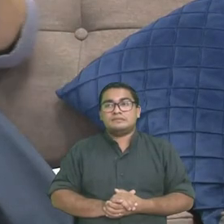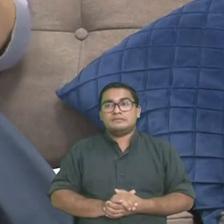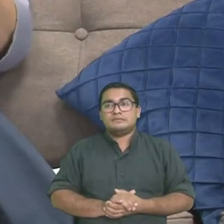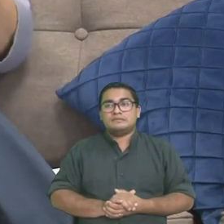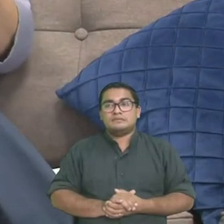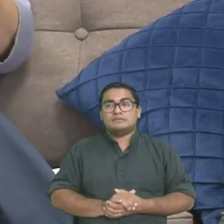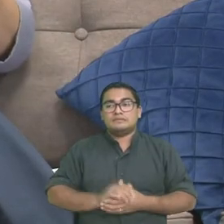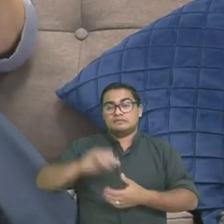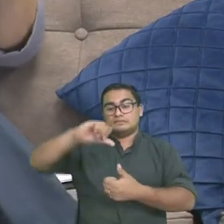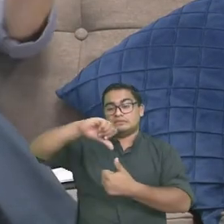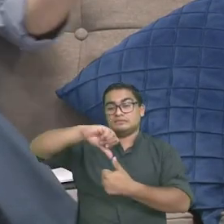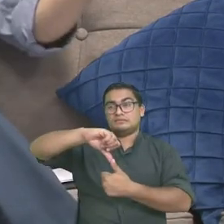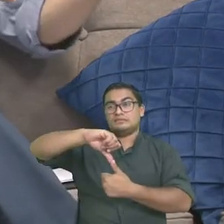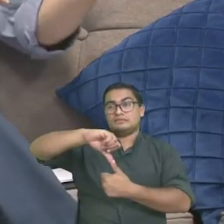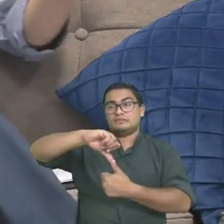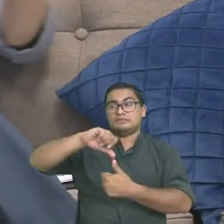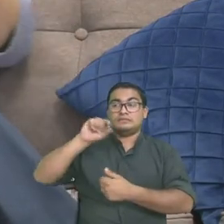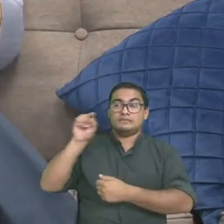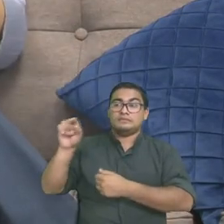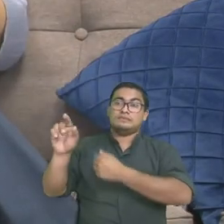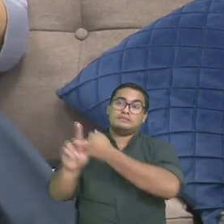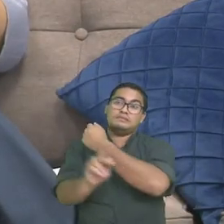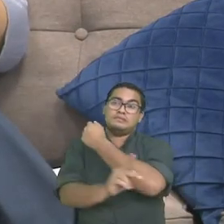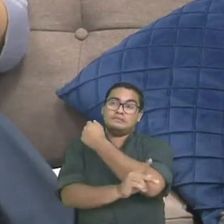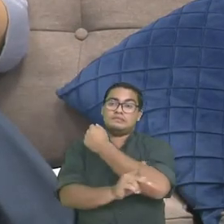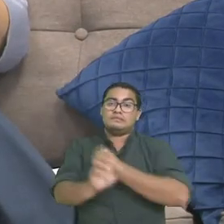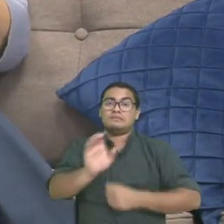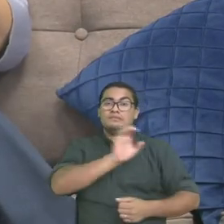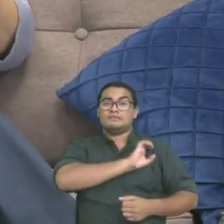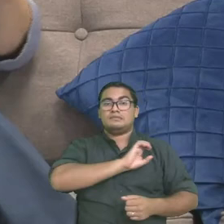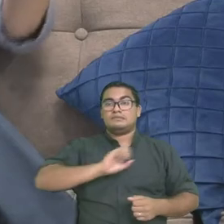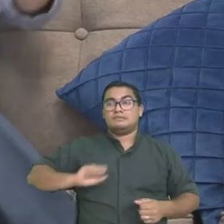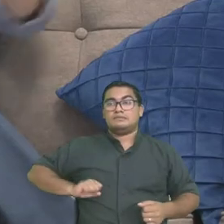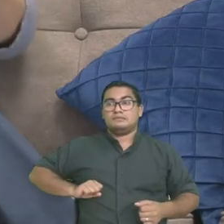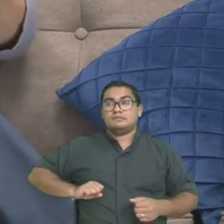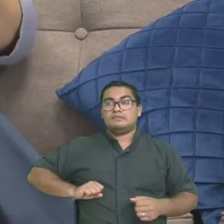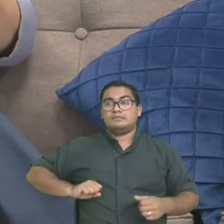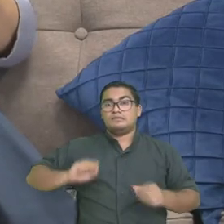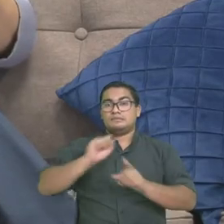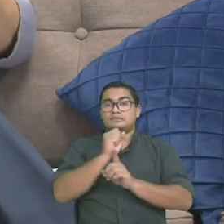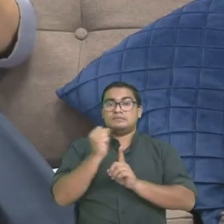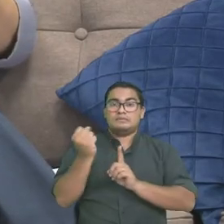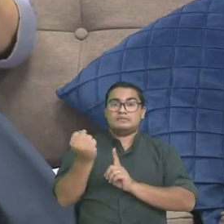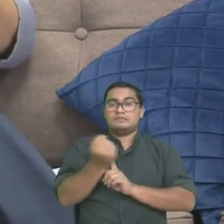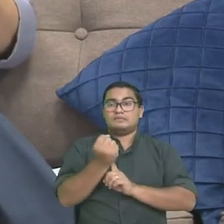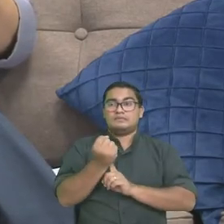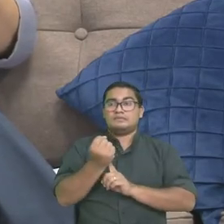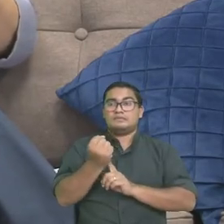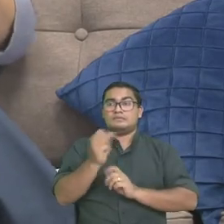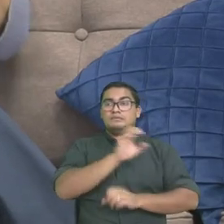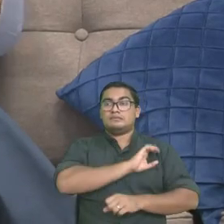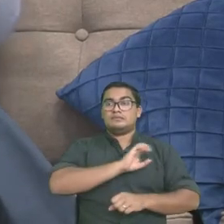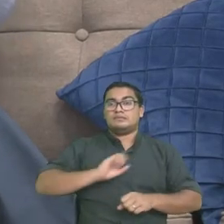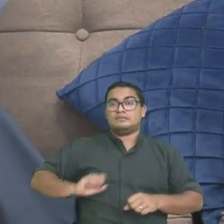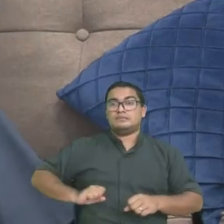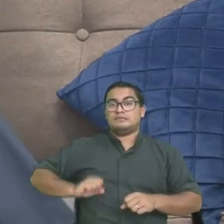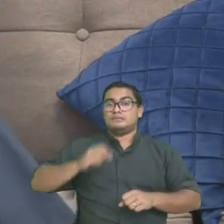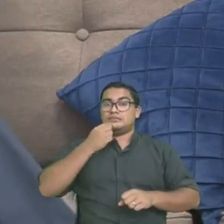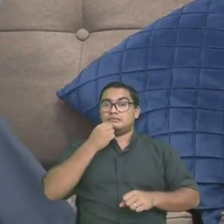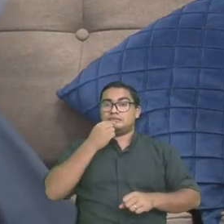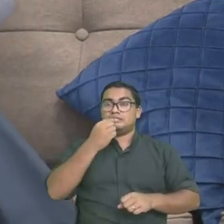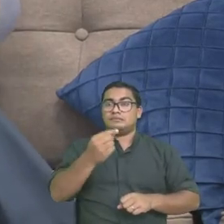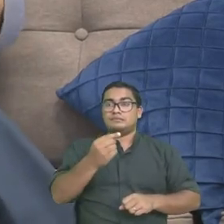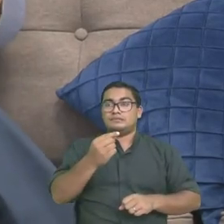país centroamericano, en la hermana República de El Salvador, la Asamblea Salvadoreña